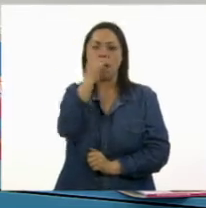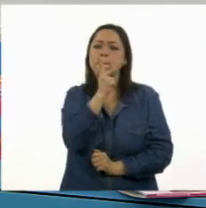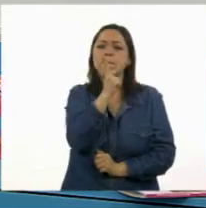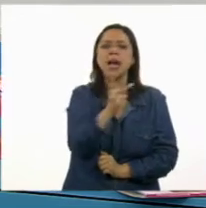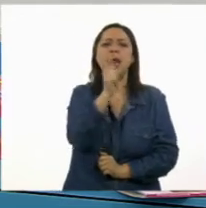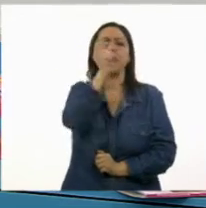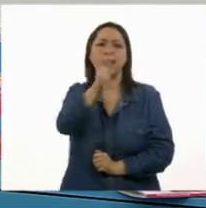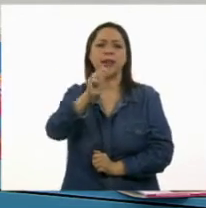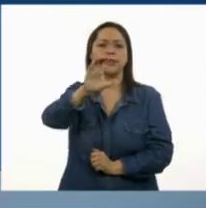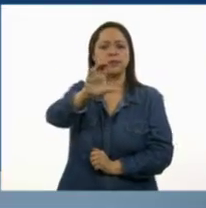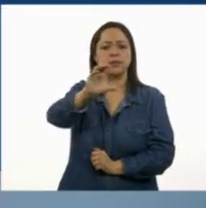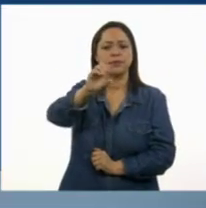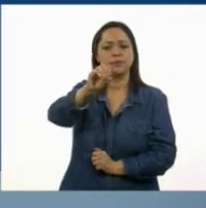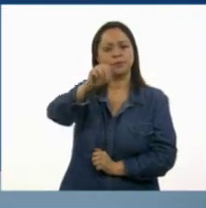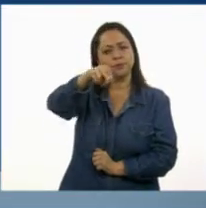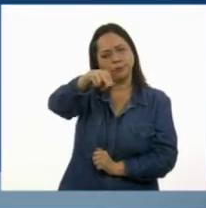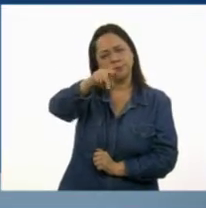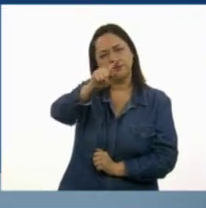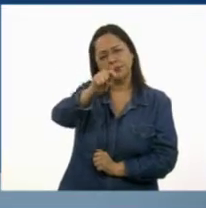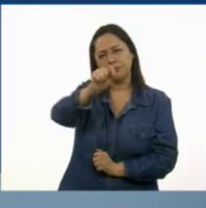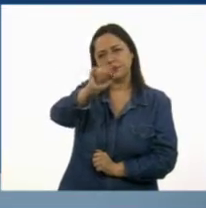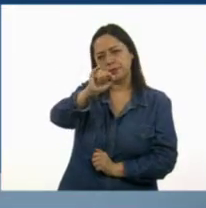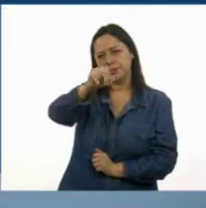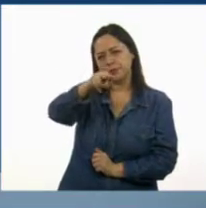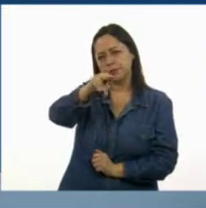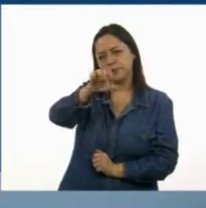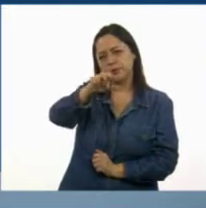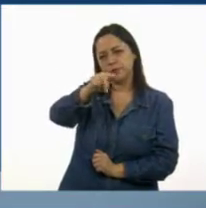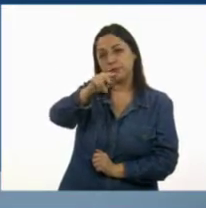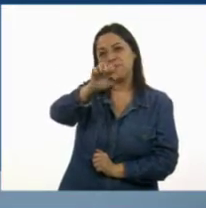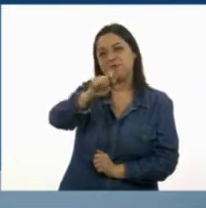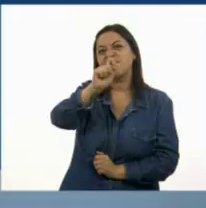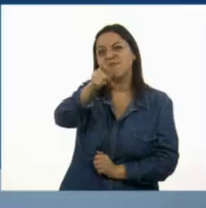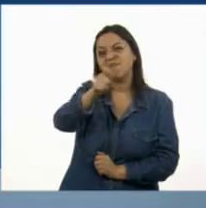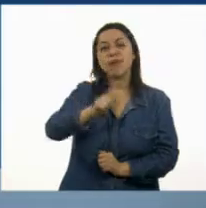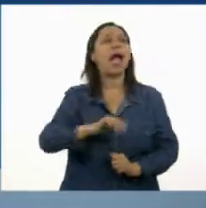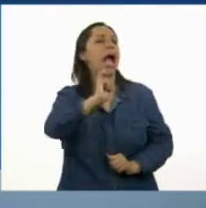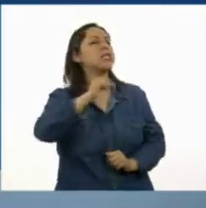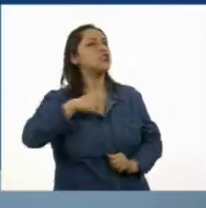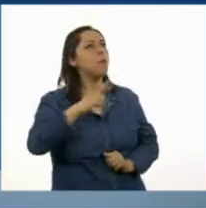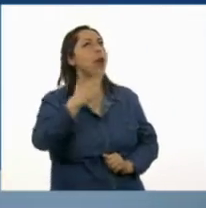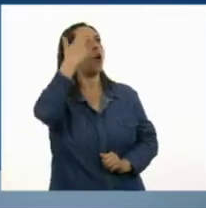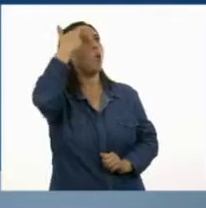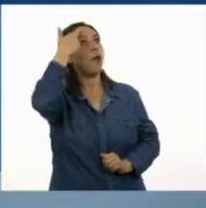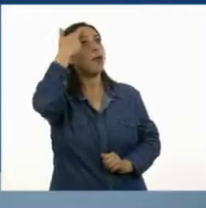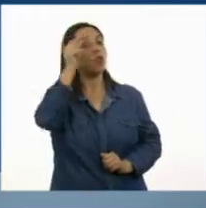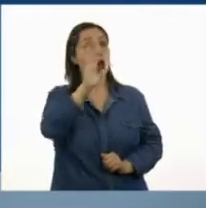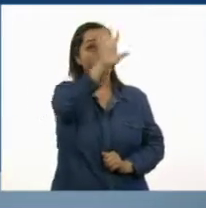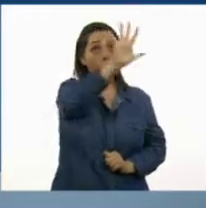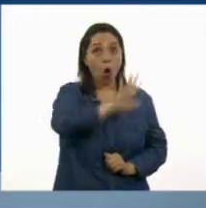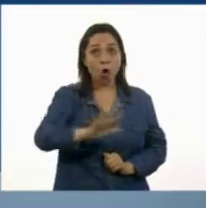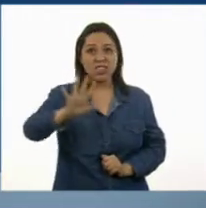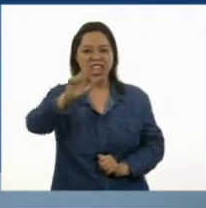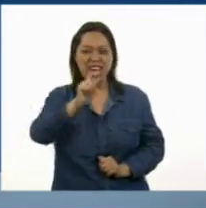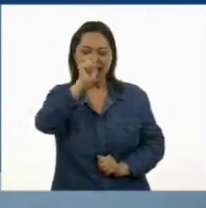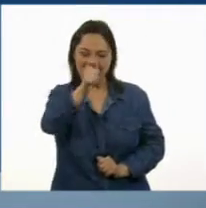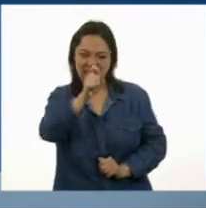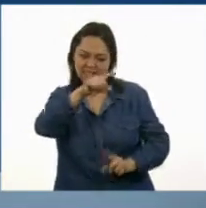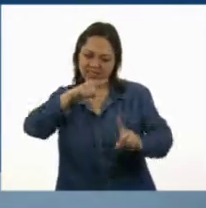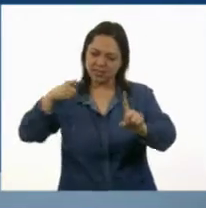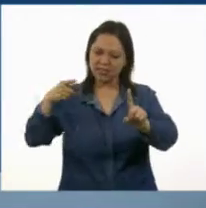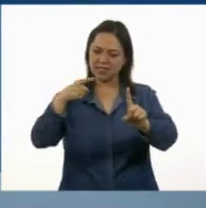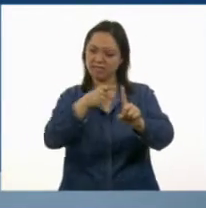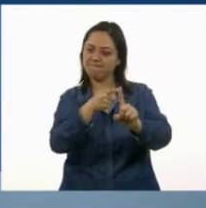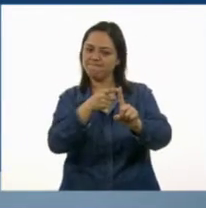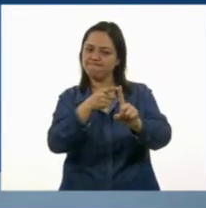palabra continente? Sí, yo me acuerdo que la palabra continente en geografía